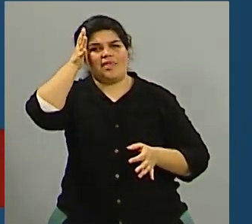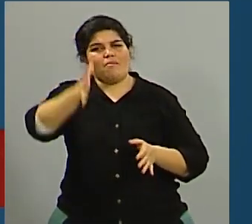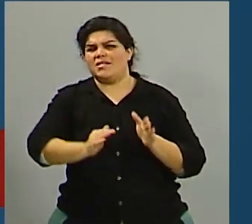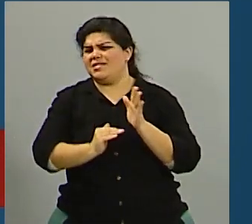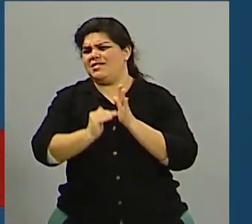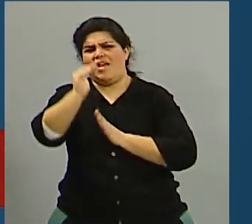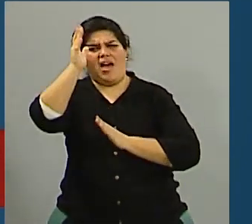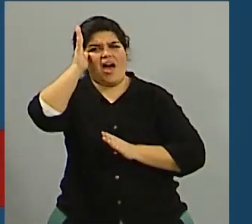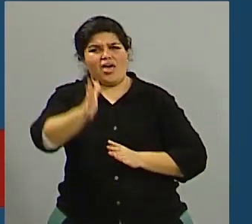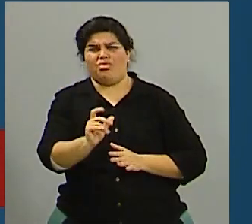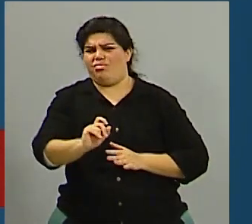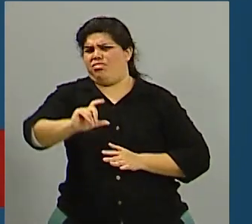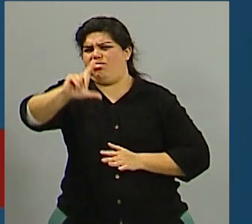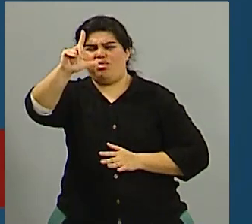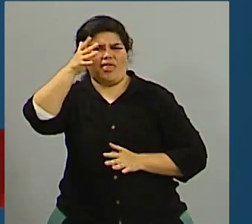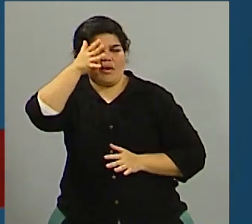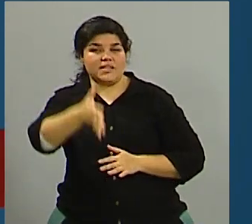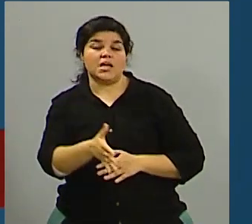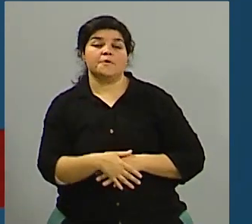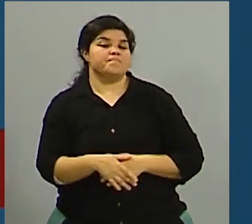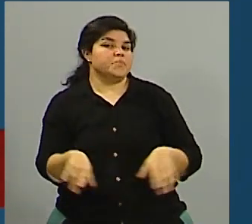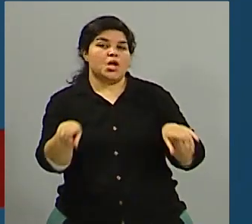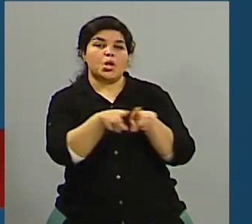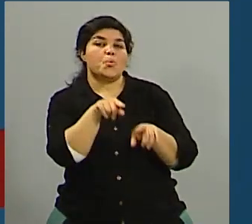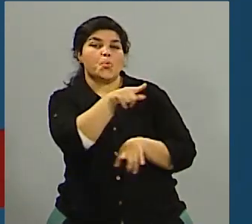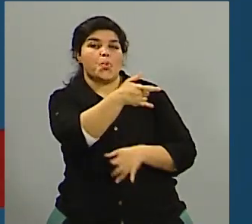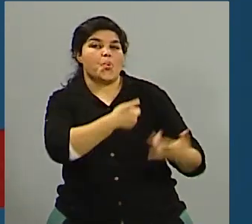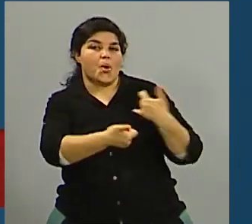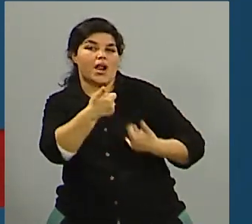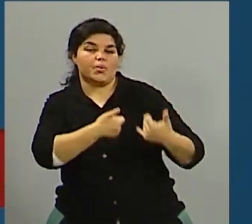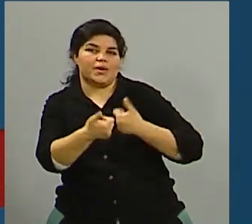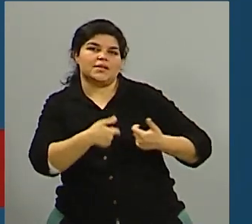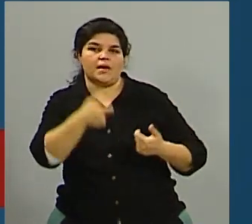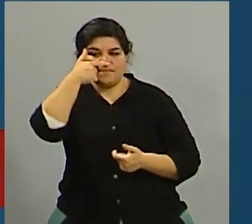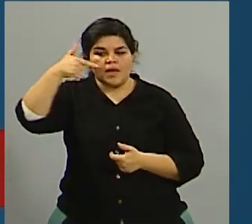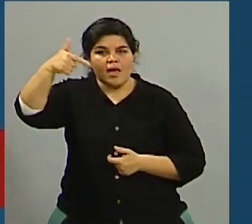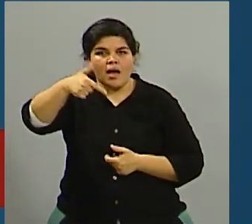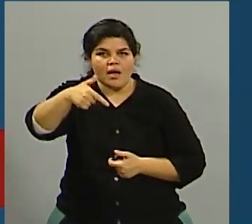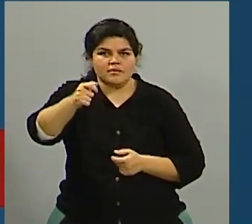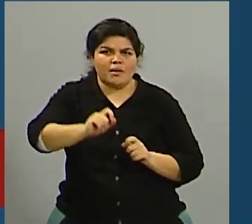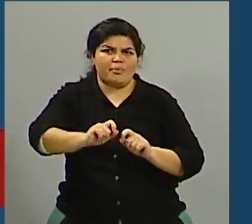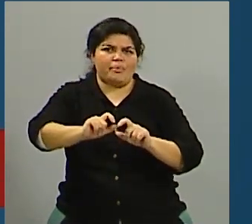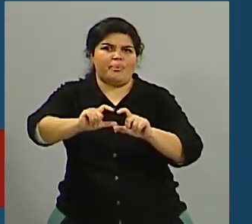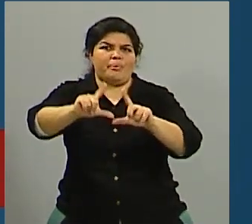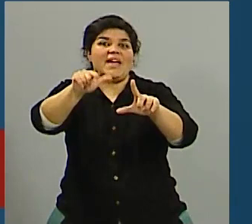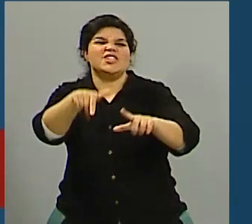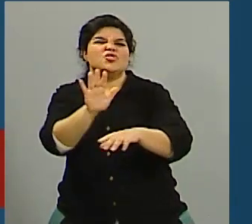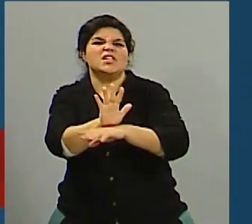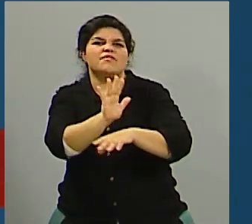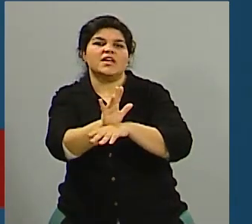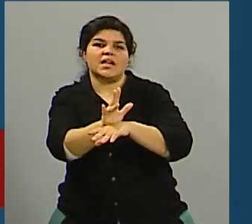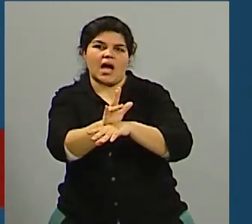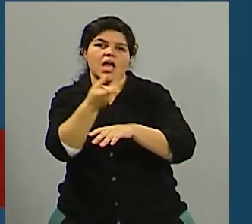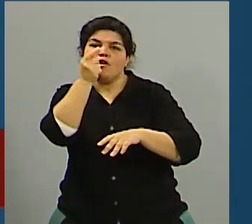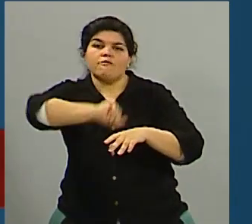decías al principio de la nota, que es que están aumentando las tarifas de los combustibles, y esto se lleva puesta